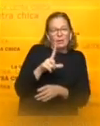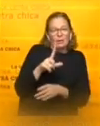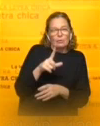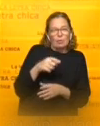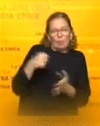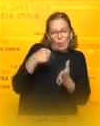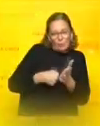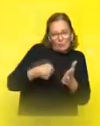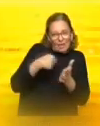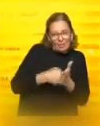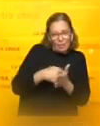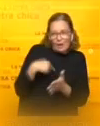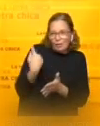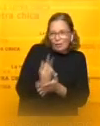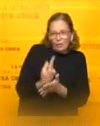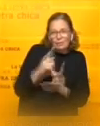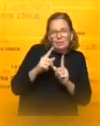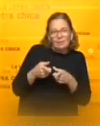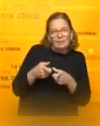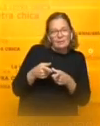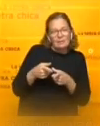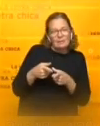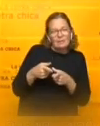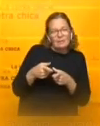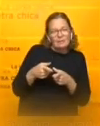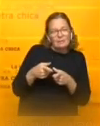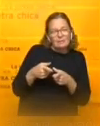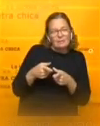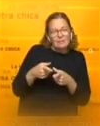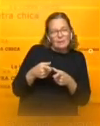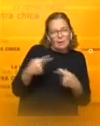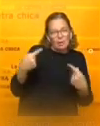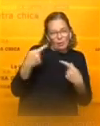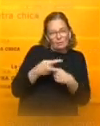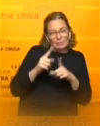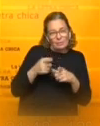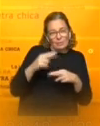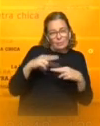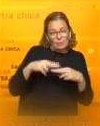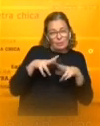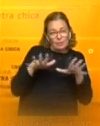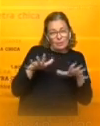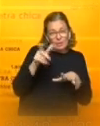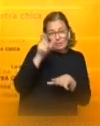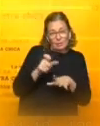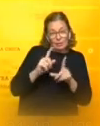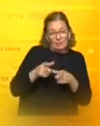hecho estoy luchando para todo aquel incluso que me agrede. Por redes y en persona.